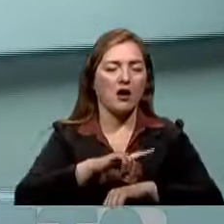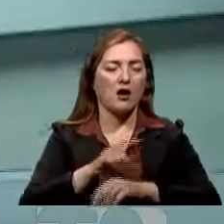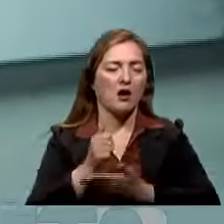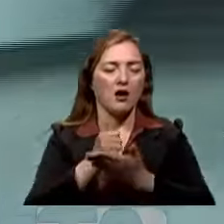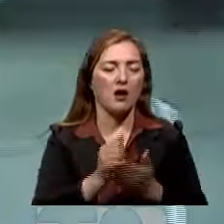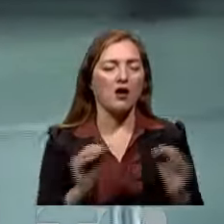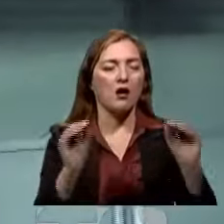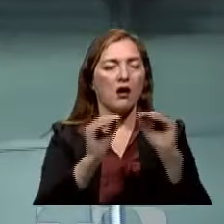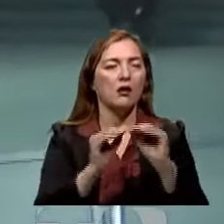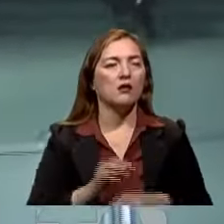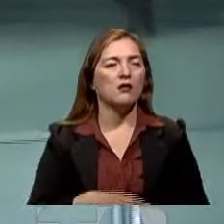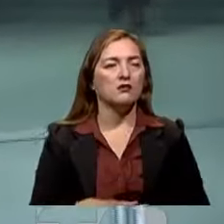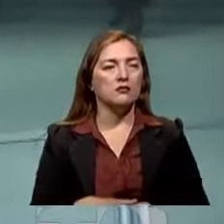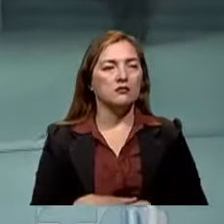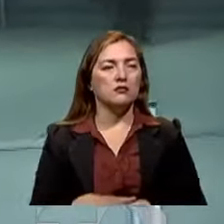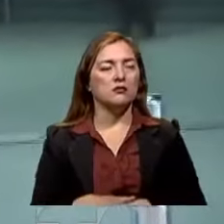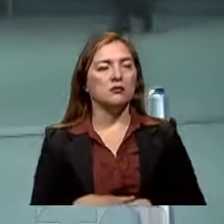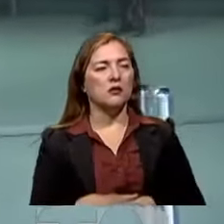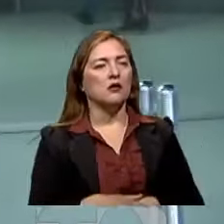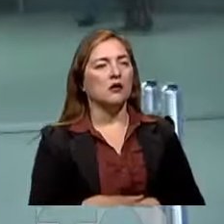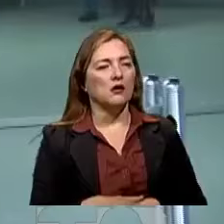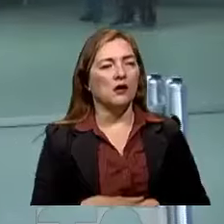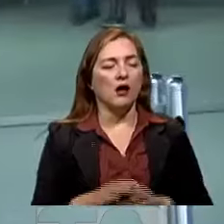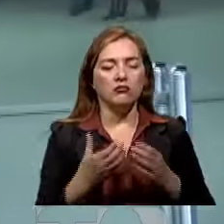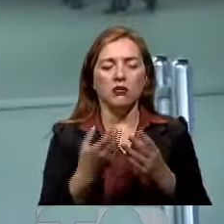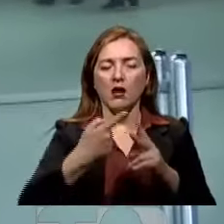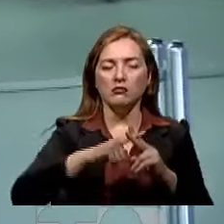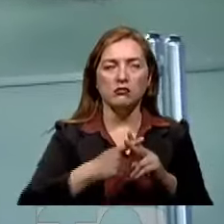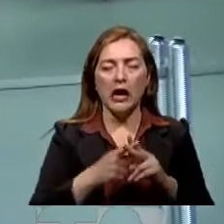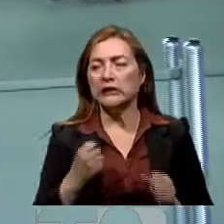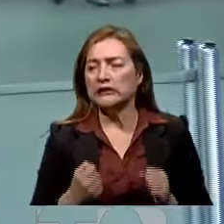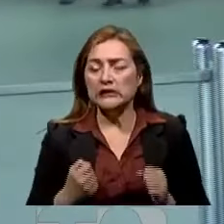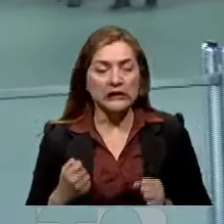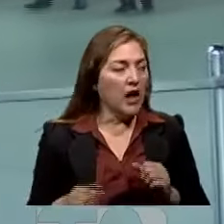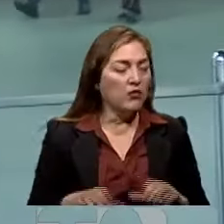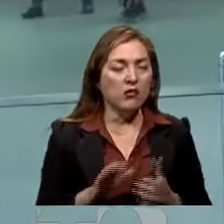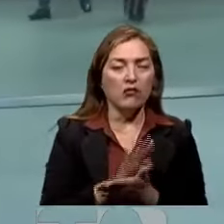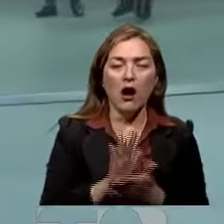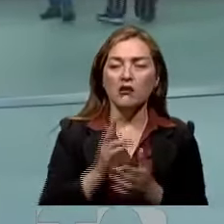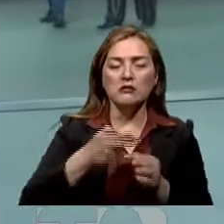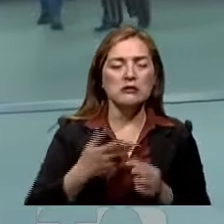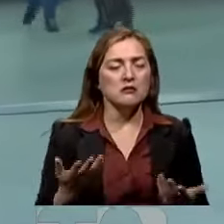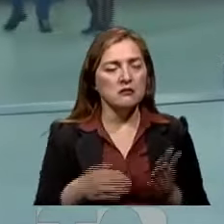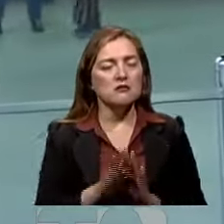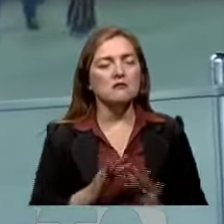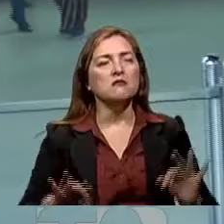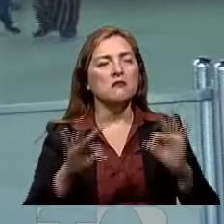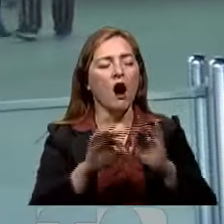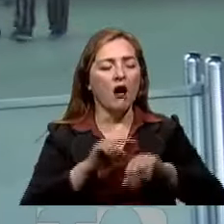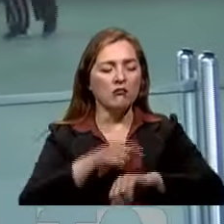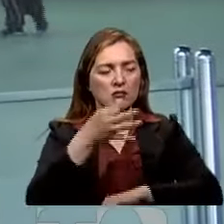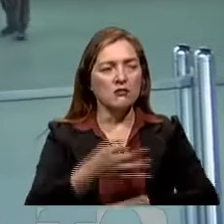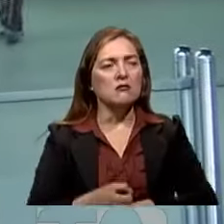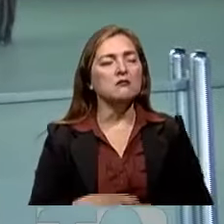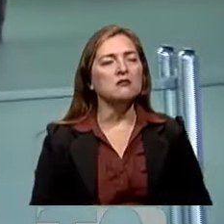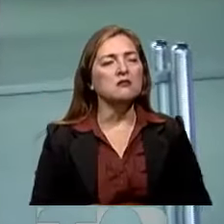ayuda muchísimo, más aún ya con el inicio a clases. Siempre estamos en el corre-corre, por ello es muy importante que usted salga también con tiempito